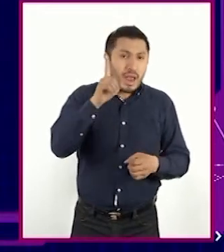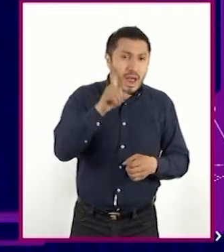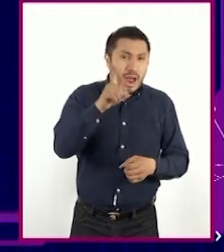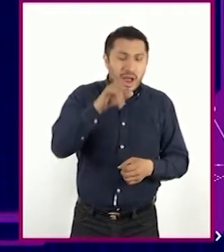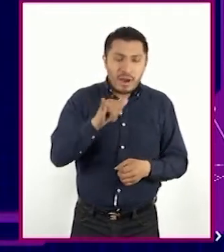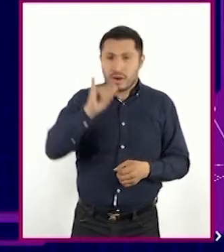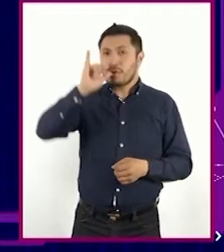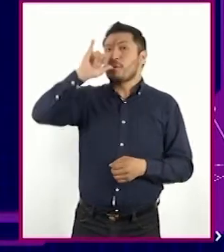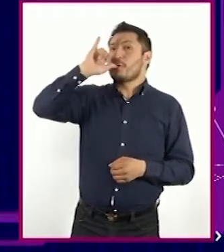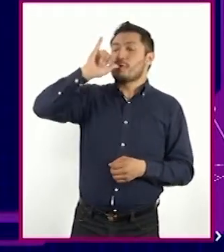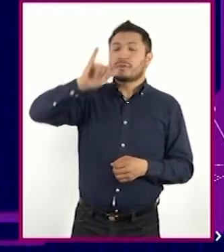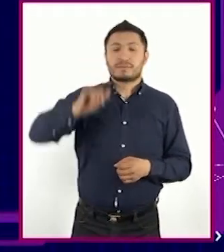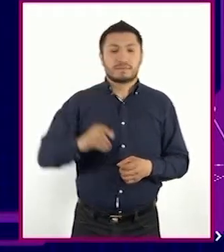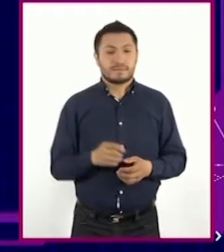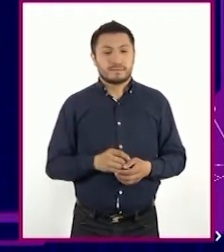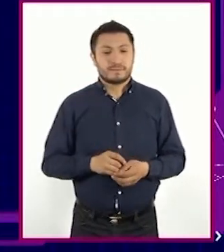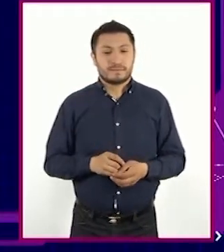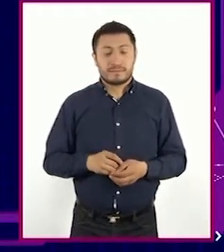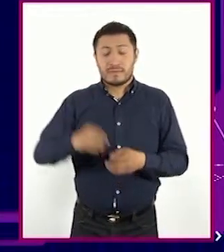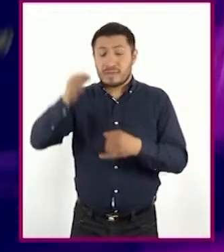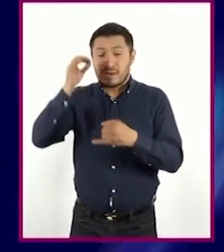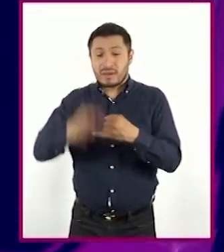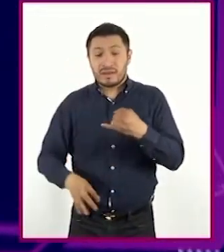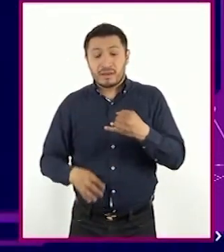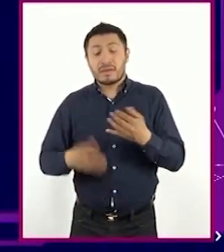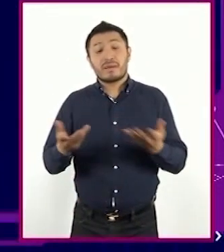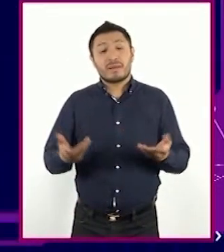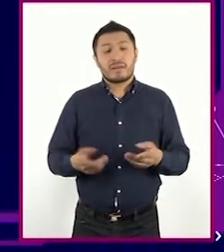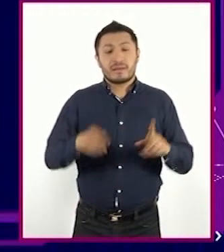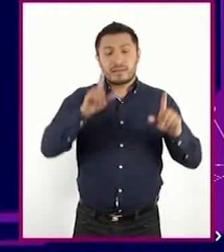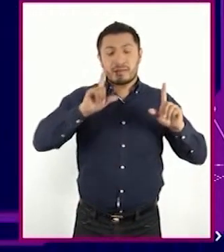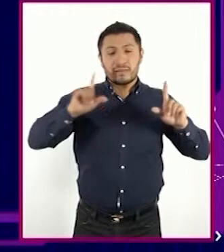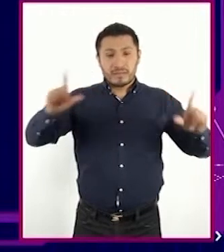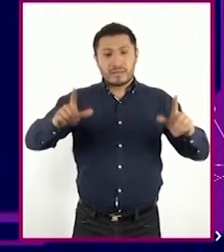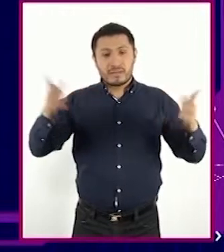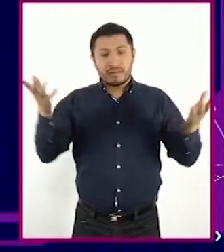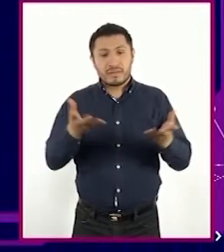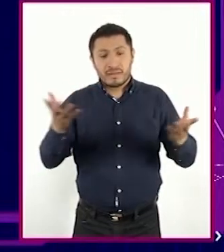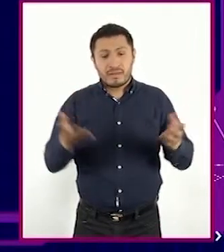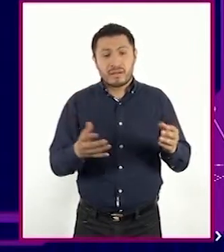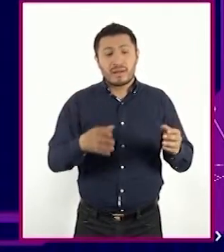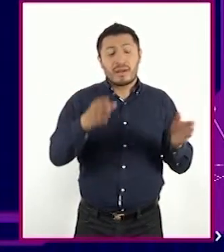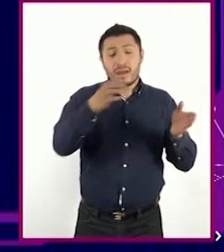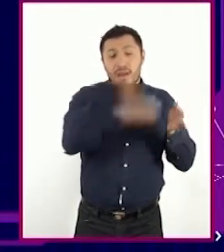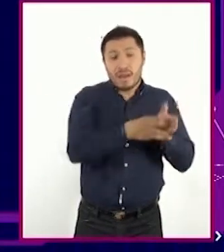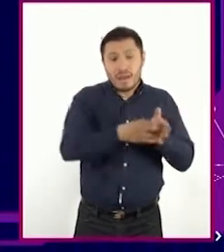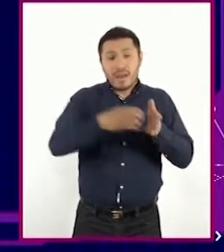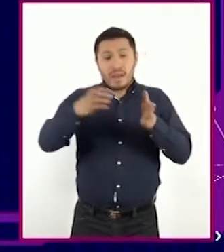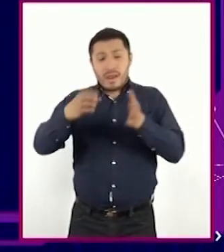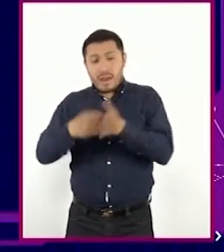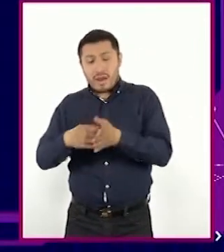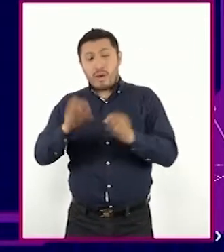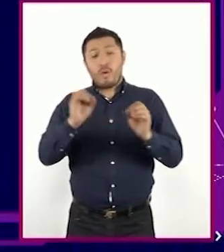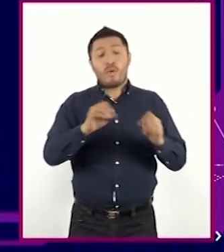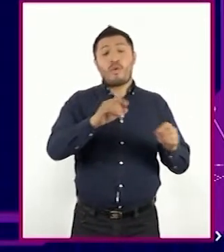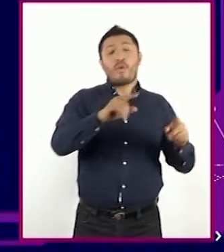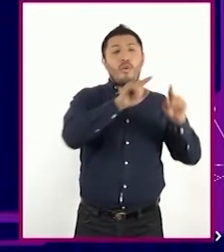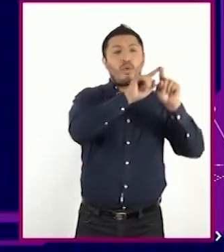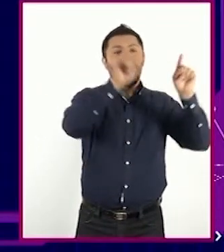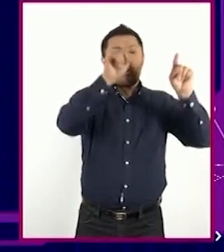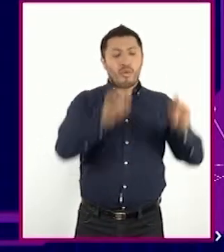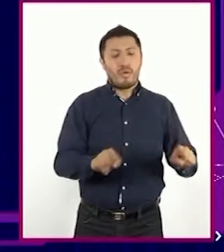se consume. Para terminar, en la gráfica se trazan las cajas o rectángulos